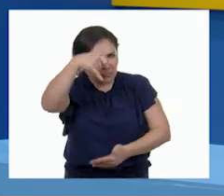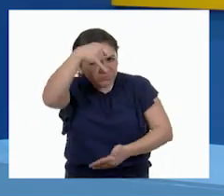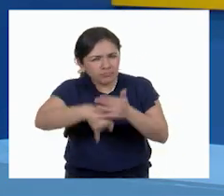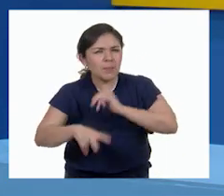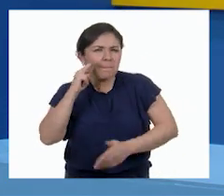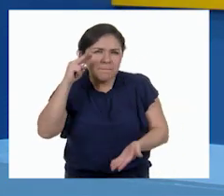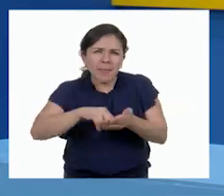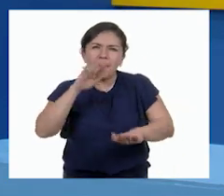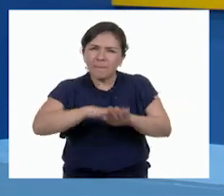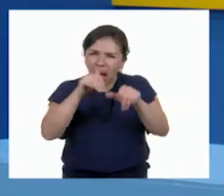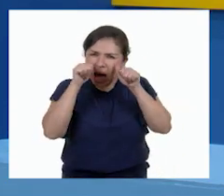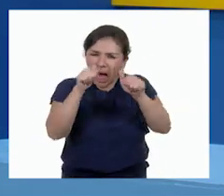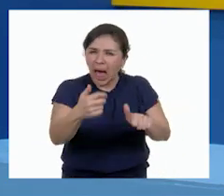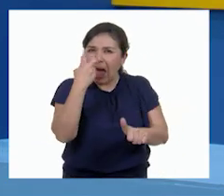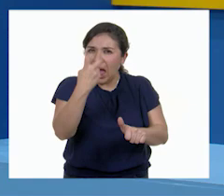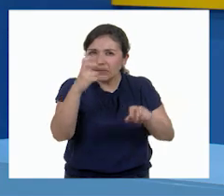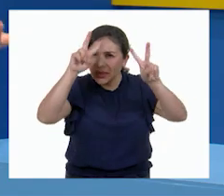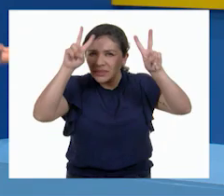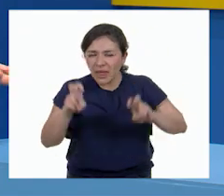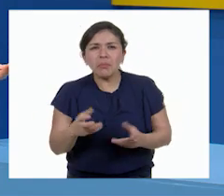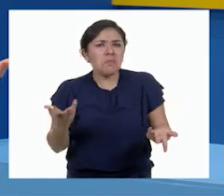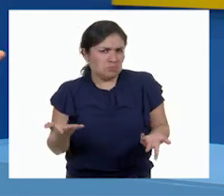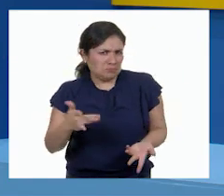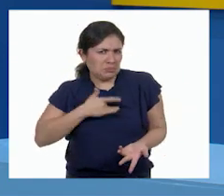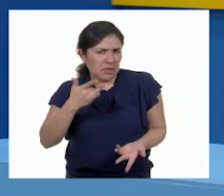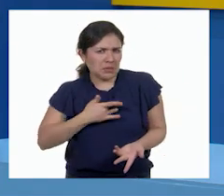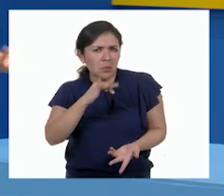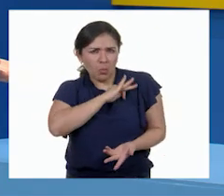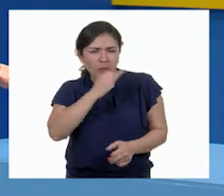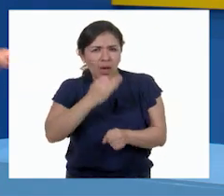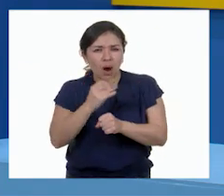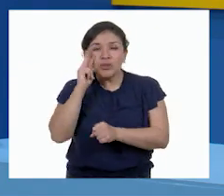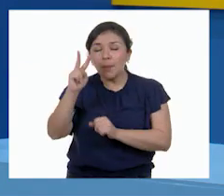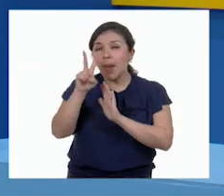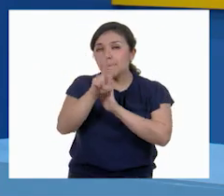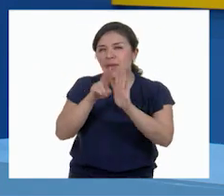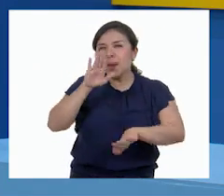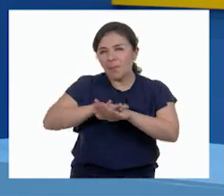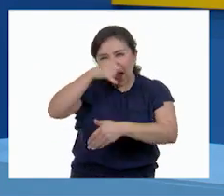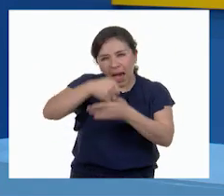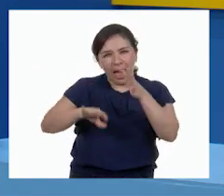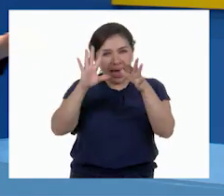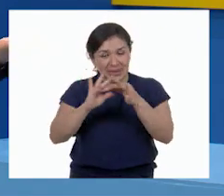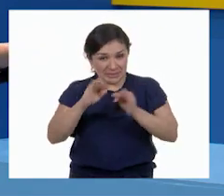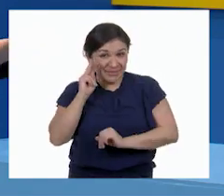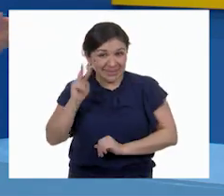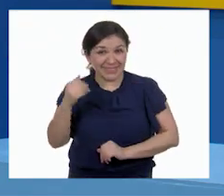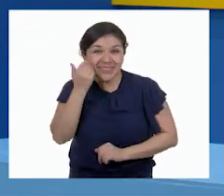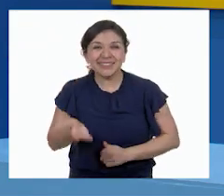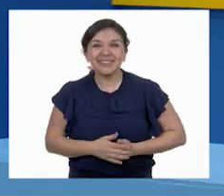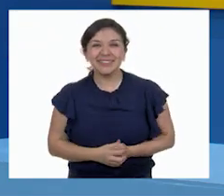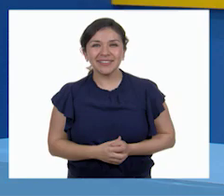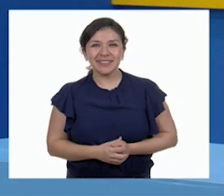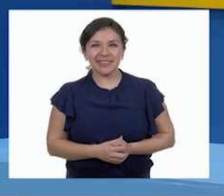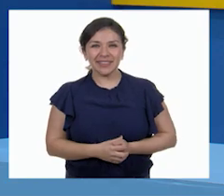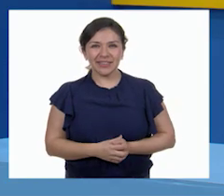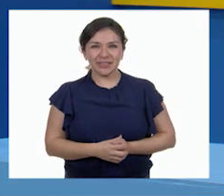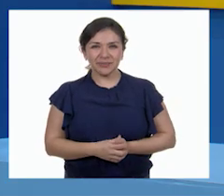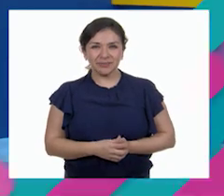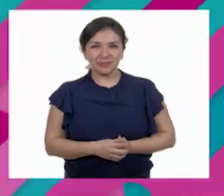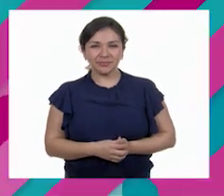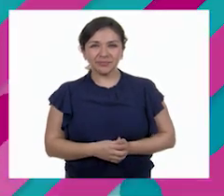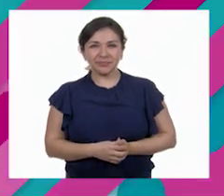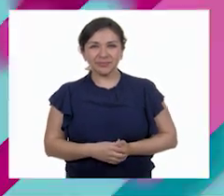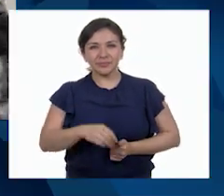con más atención este aspecto. Así que, ¿qué les parece si vemos un video que lo explica mejor? Sí. Vamos a verlo. Muy bien.